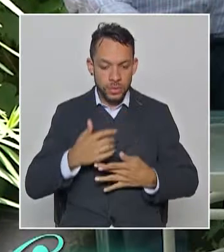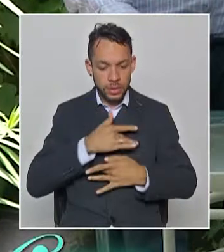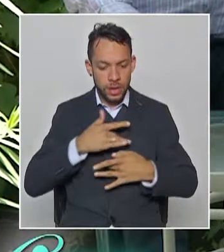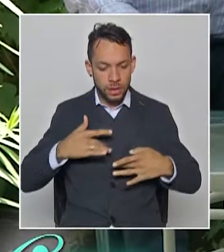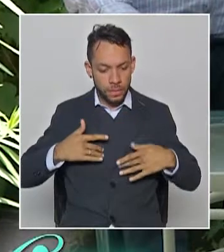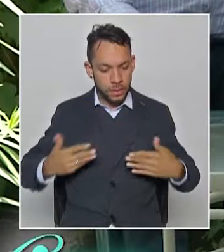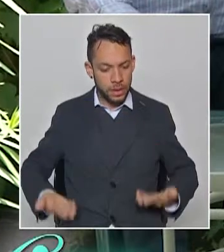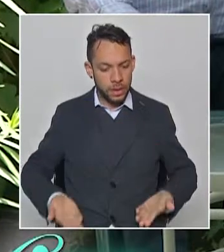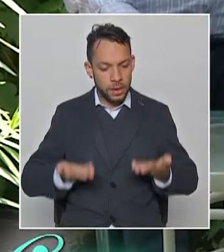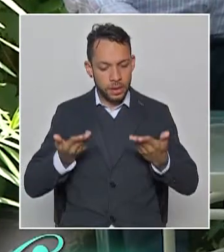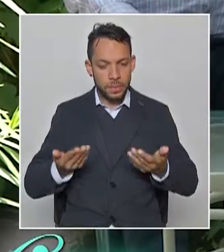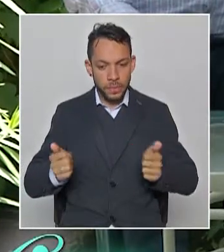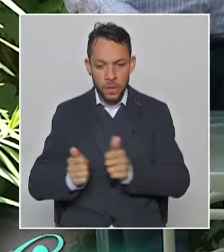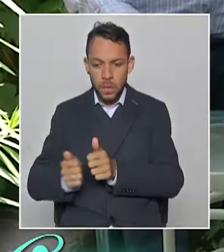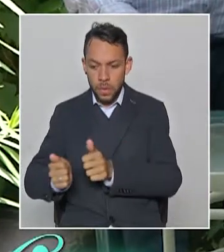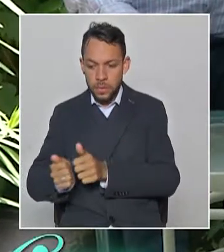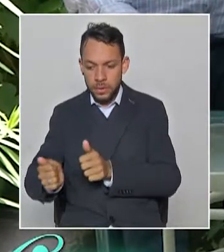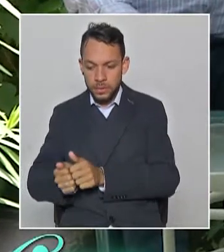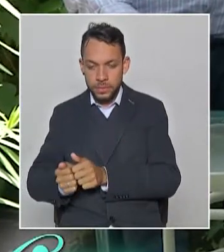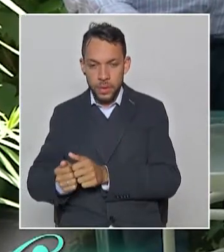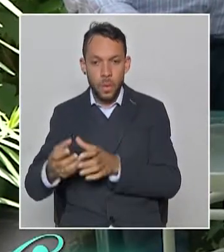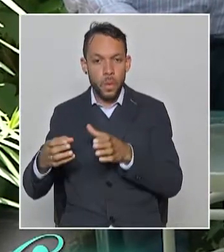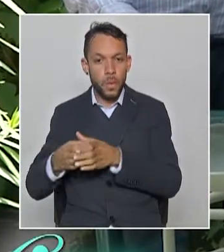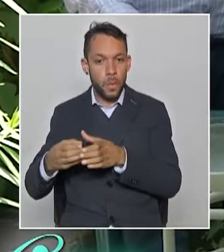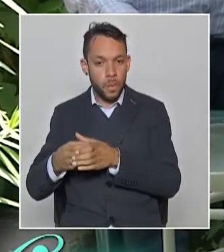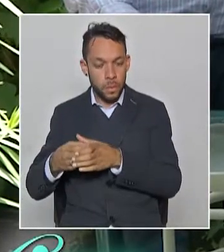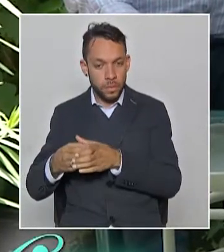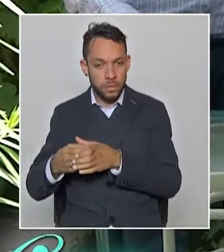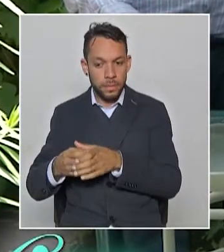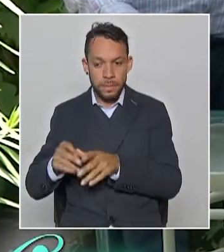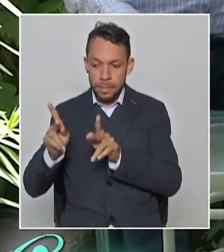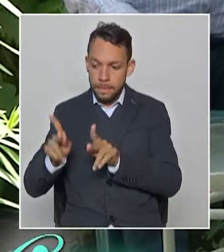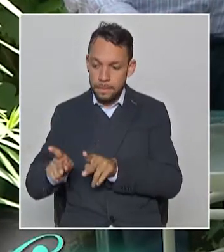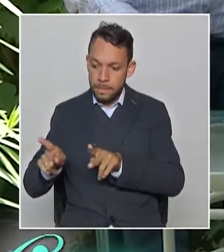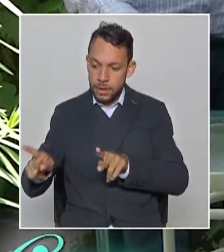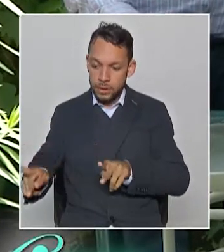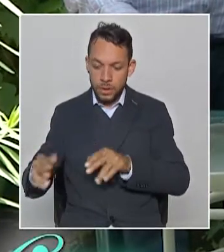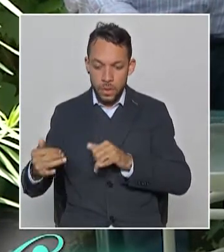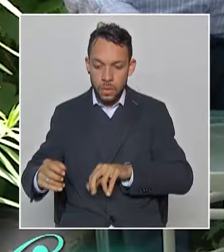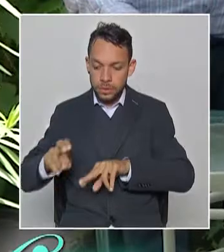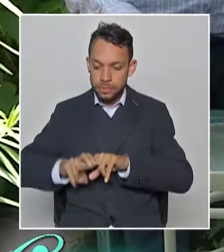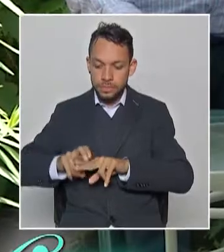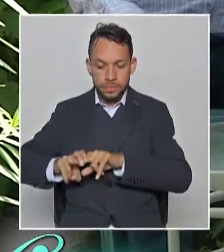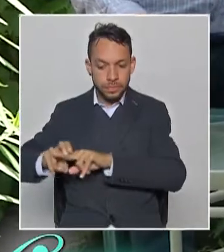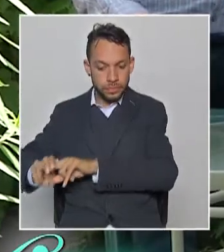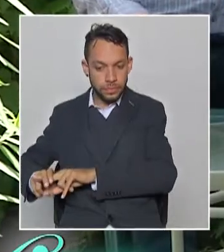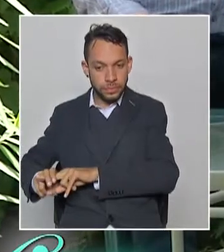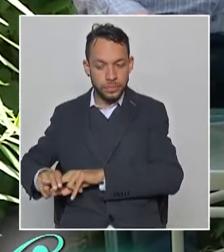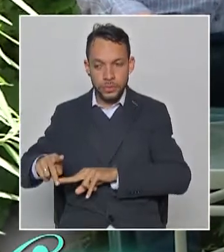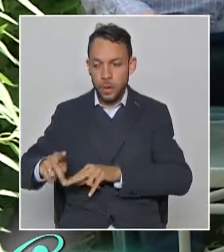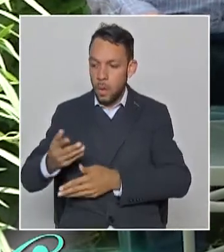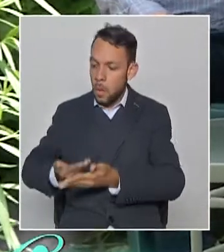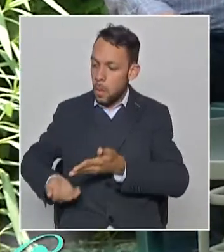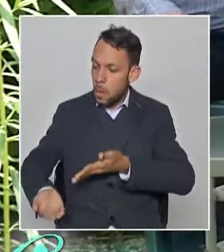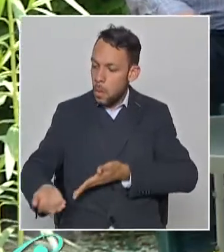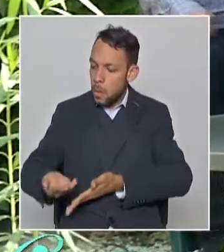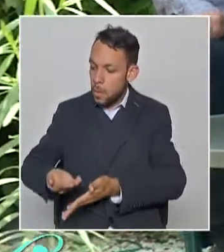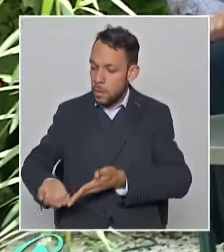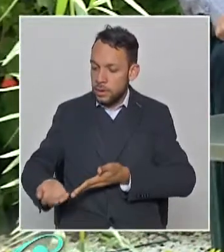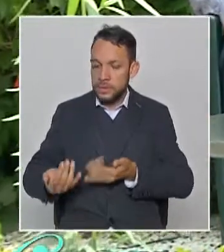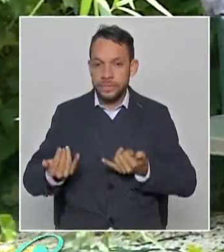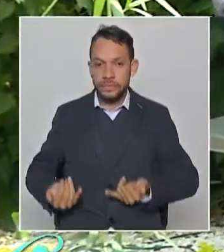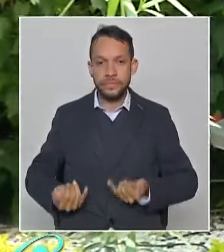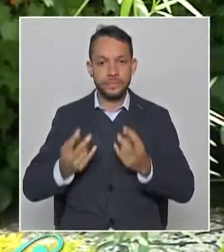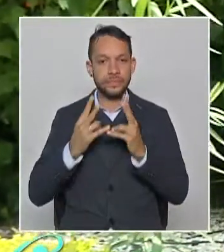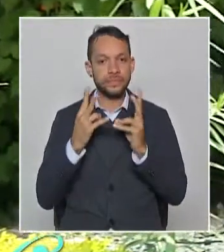Y ustedes ven en compañía nuestra a un equipo de pacientes que nos están acompañando en este espacio, y vamos a